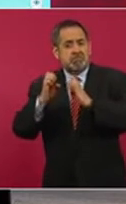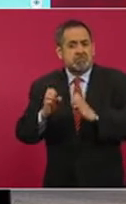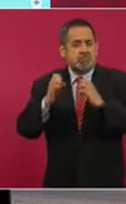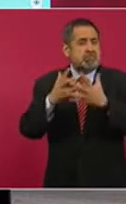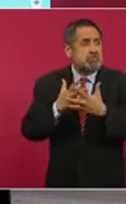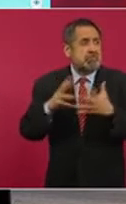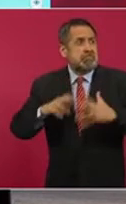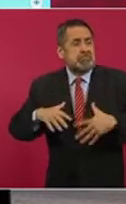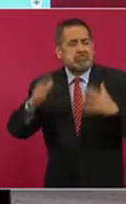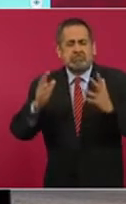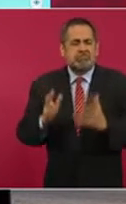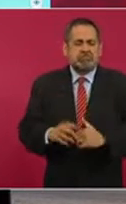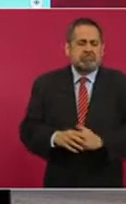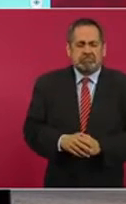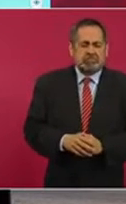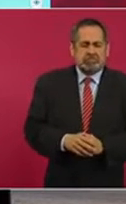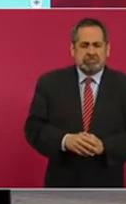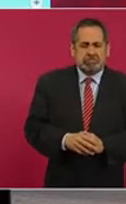grandes.